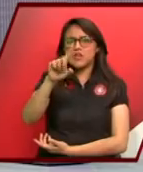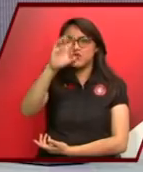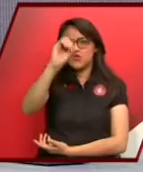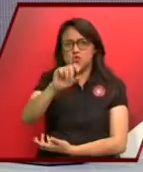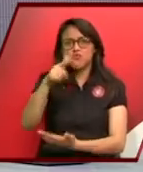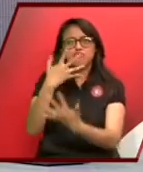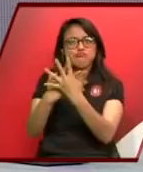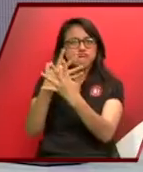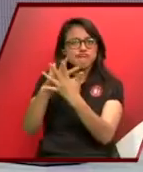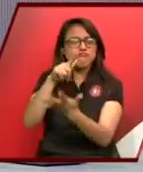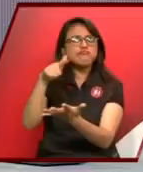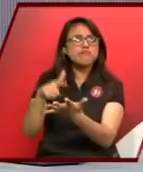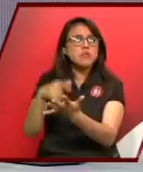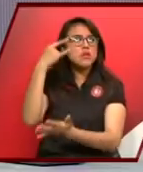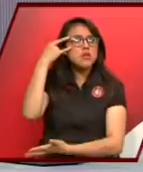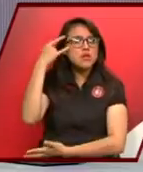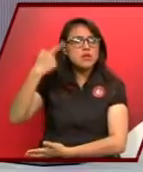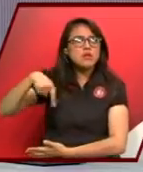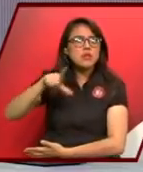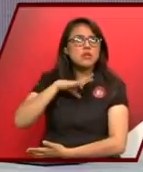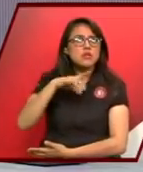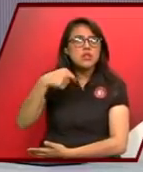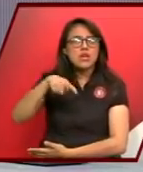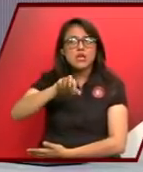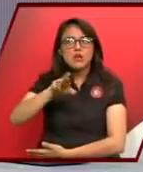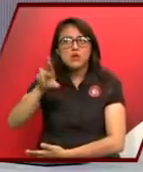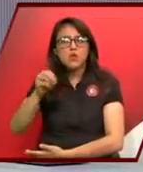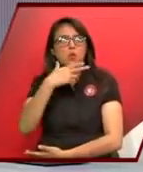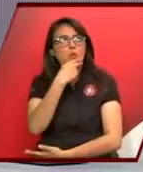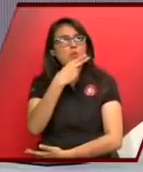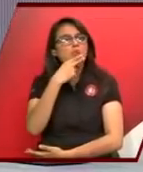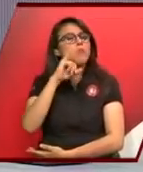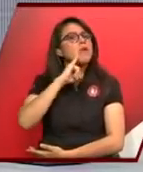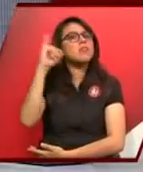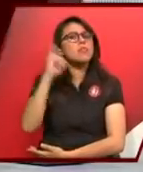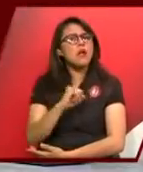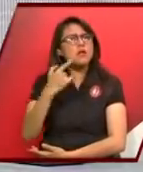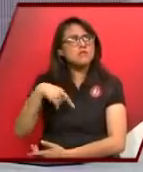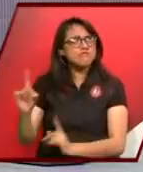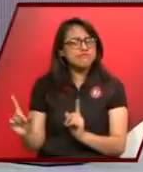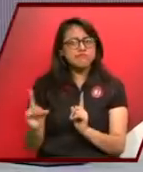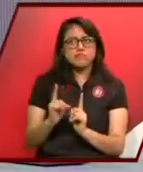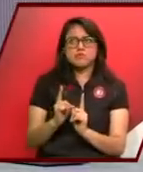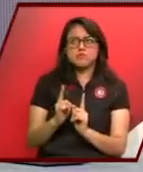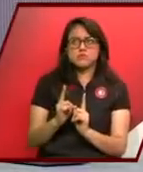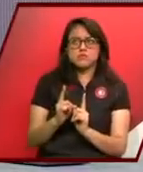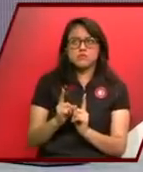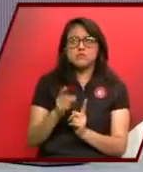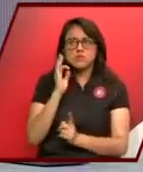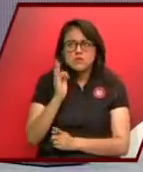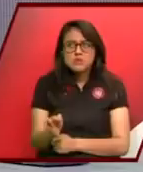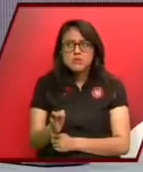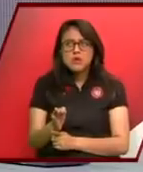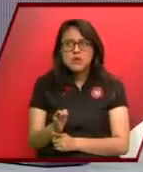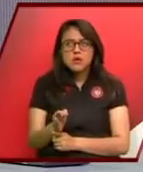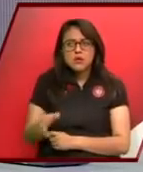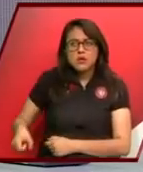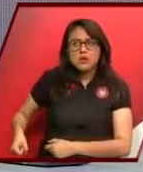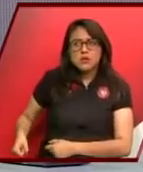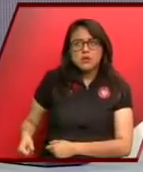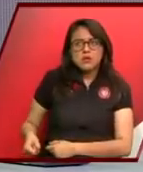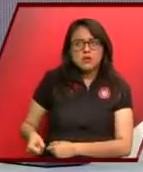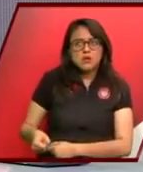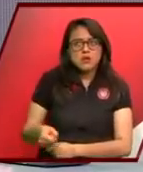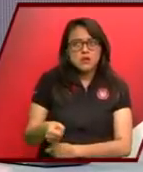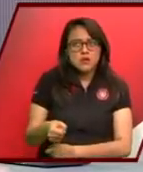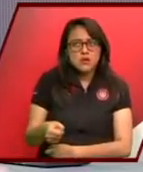Uh-huh. Y de repente topamos con un hombre italiano que aceptó transportar una maleta, se